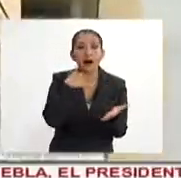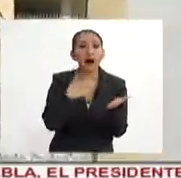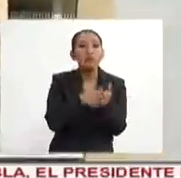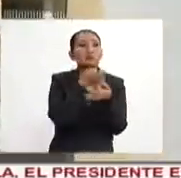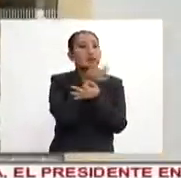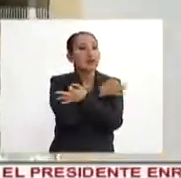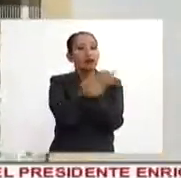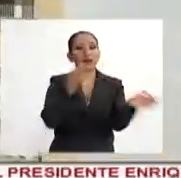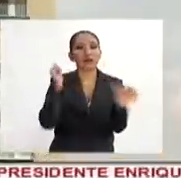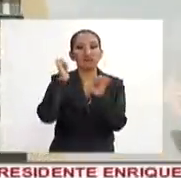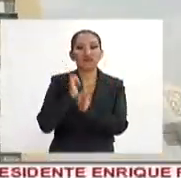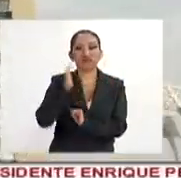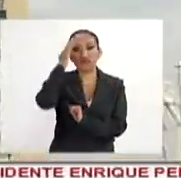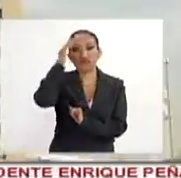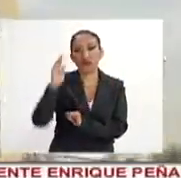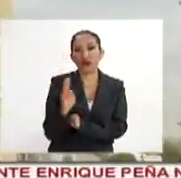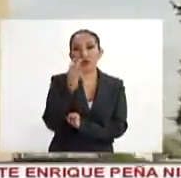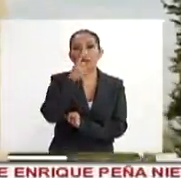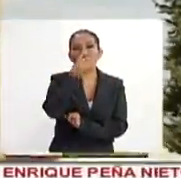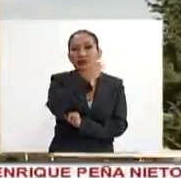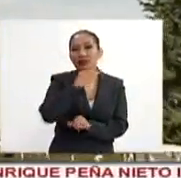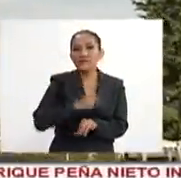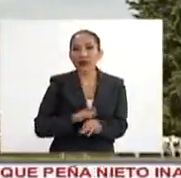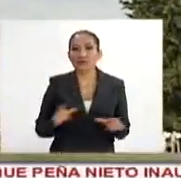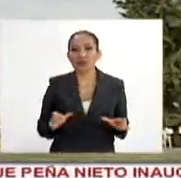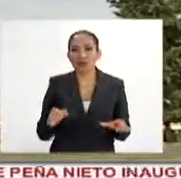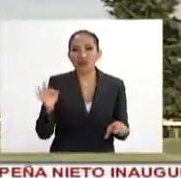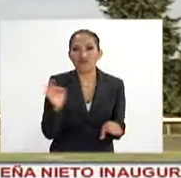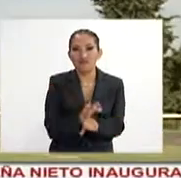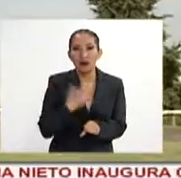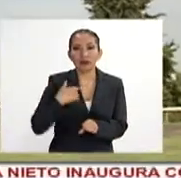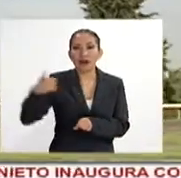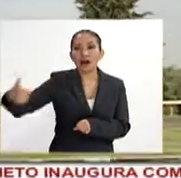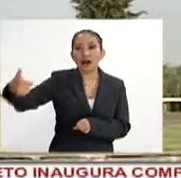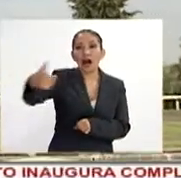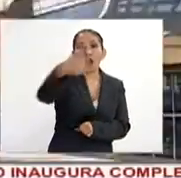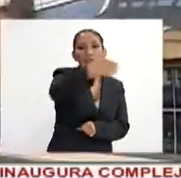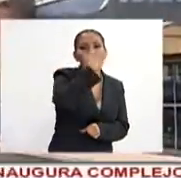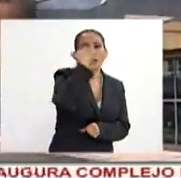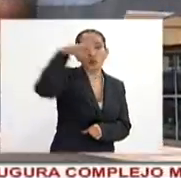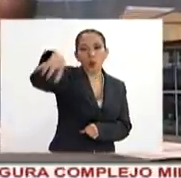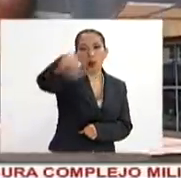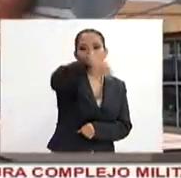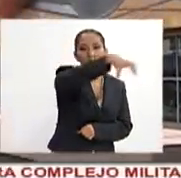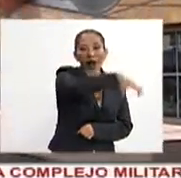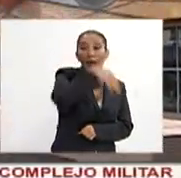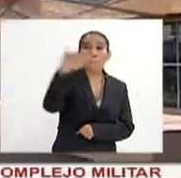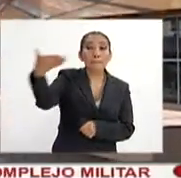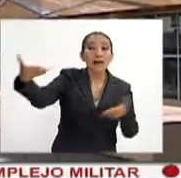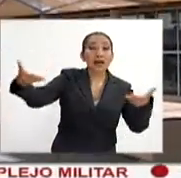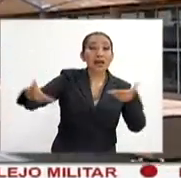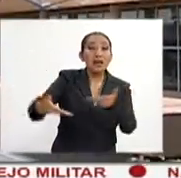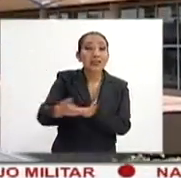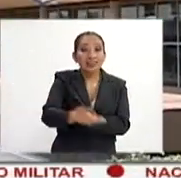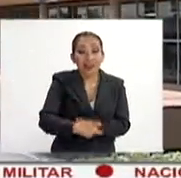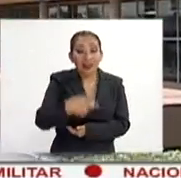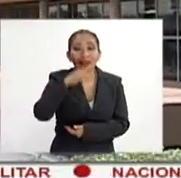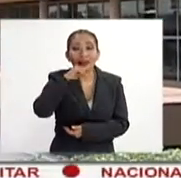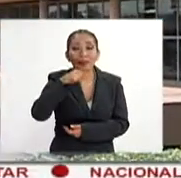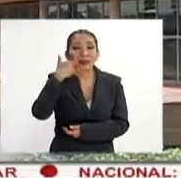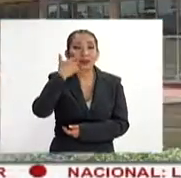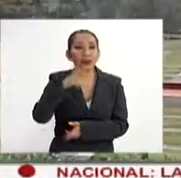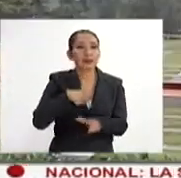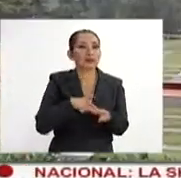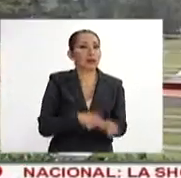comunicado, el rector de la UNAM detalló que este reforzamiento será en cada uno de los planteles que así lo soliciten y apuntó que se